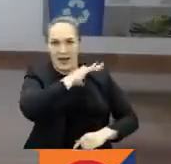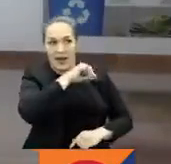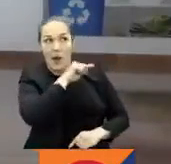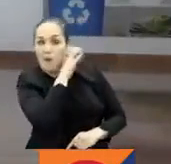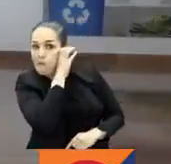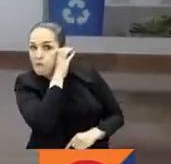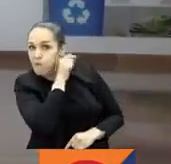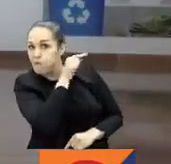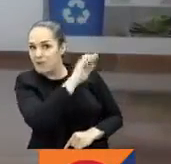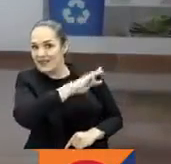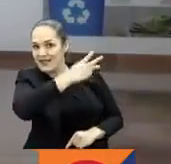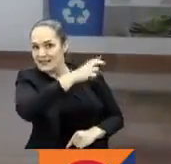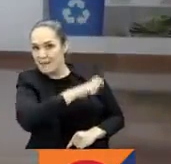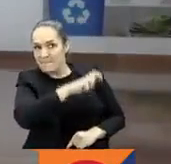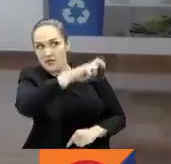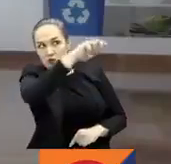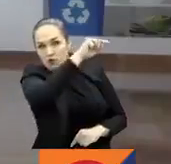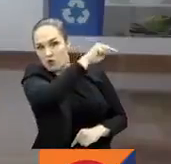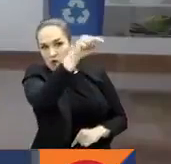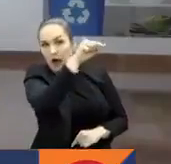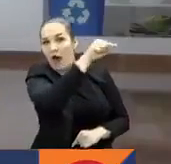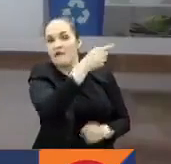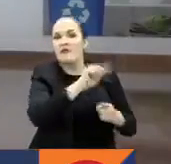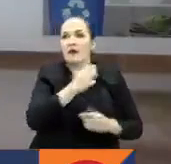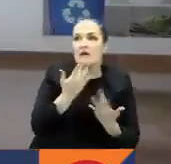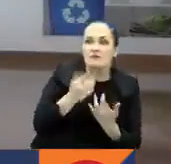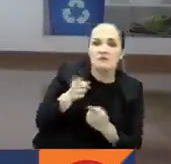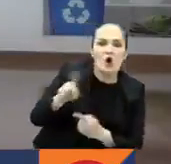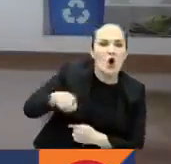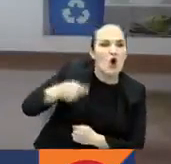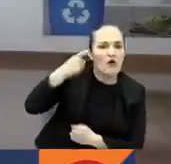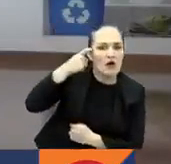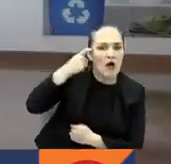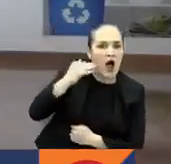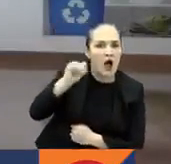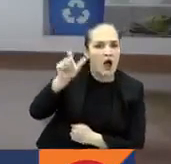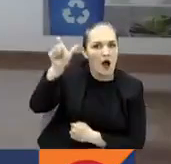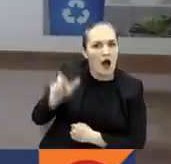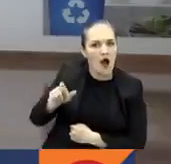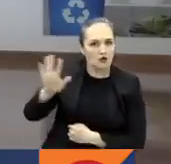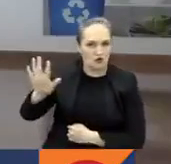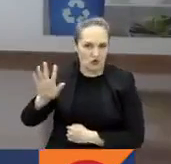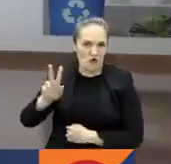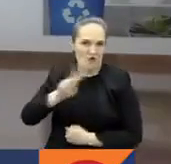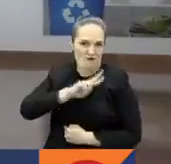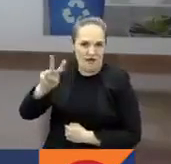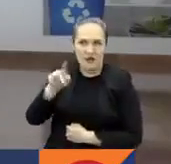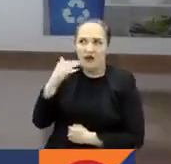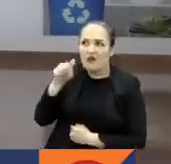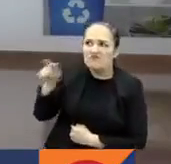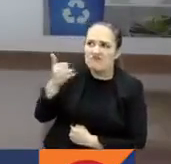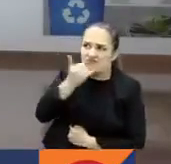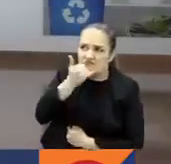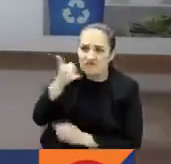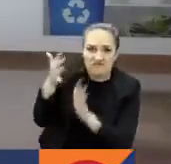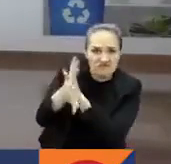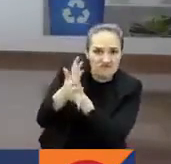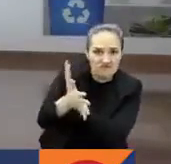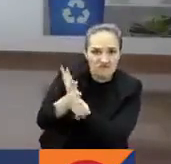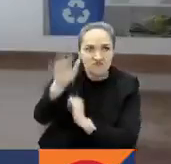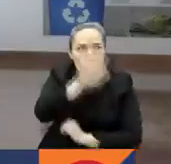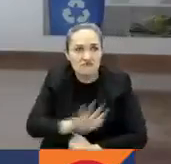el pronunciamiento por parte de la gobernadora del Valle del Cauca, teniendo en cuenta que la ocupación en camas UCI es del